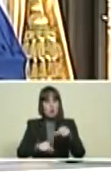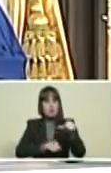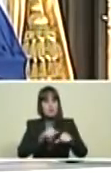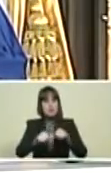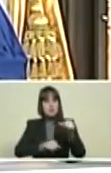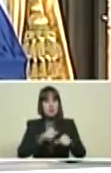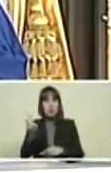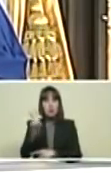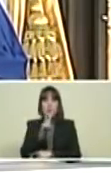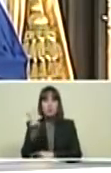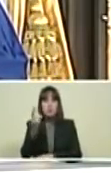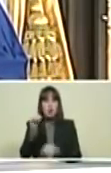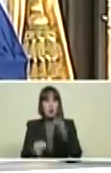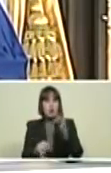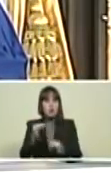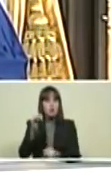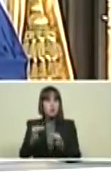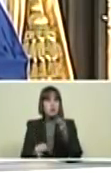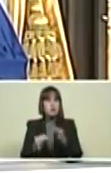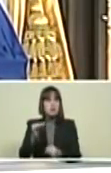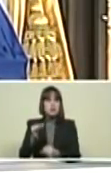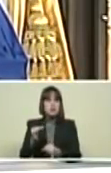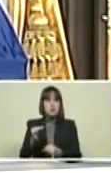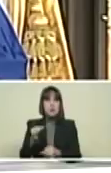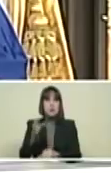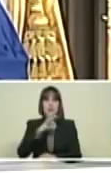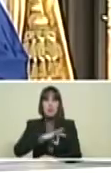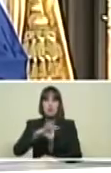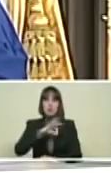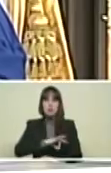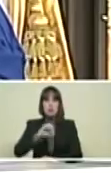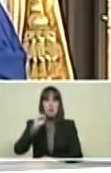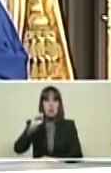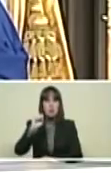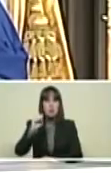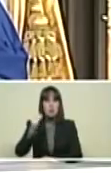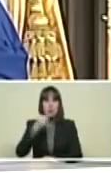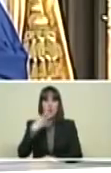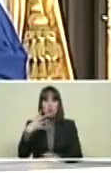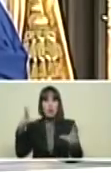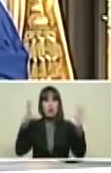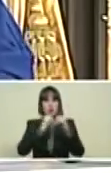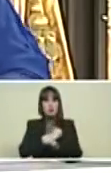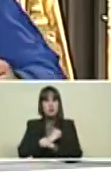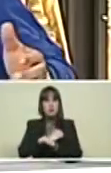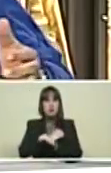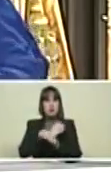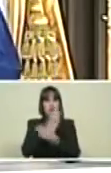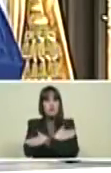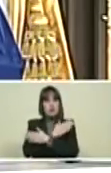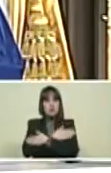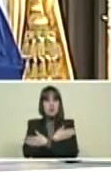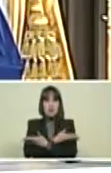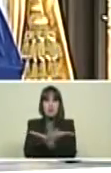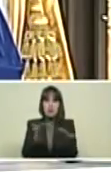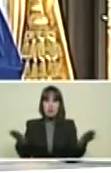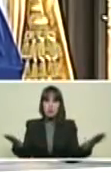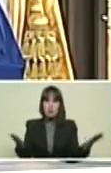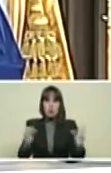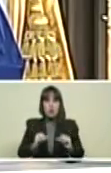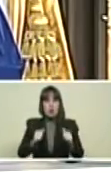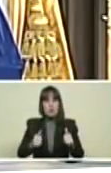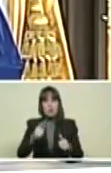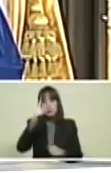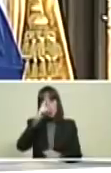siglo de la justicia, que es el siglo del socialismo. Buenas noches. Felicidades en el inicio del año